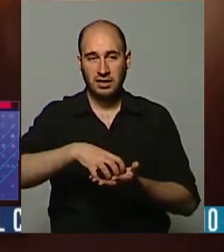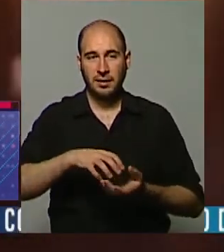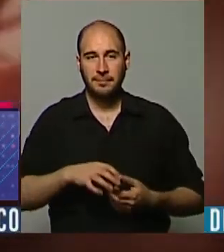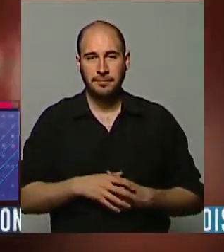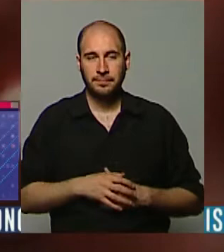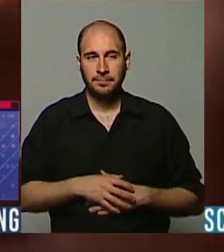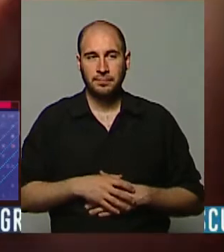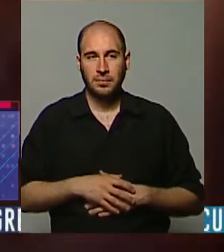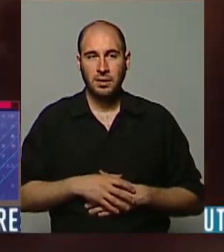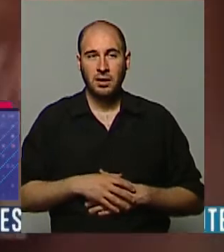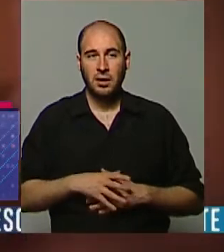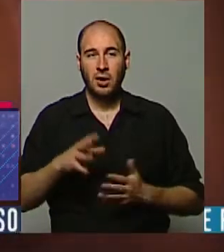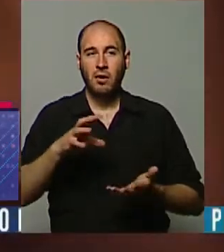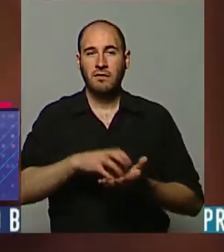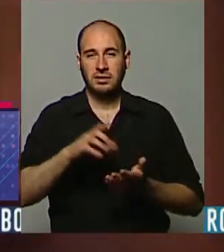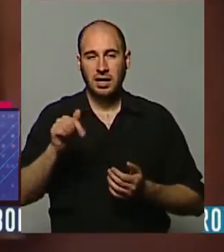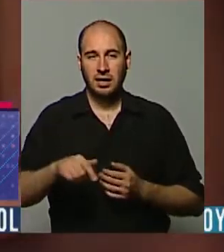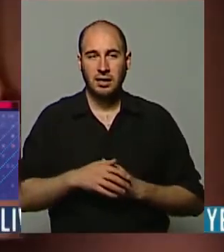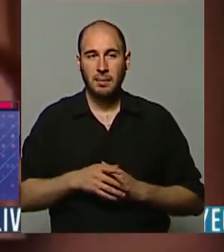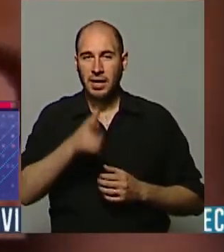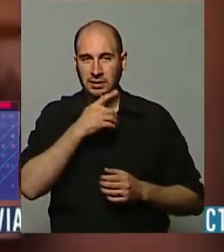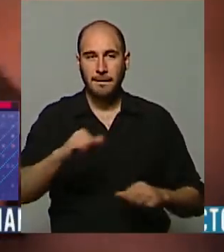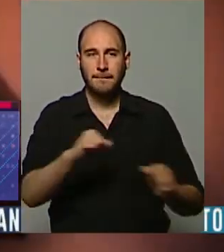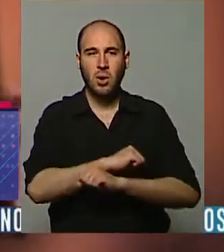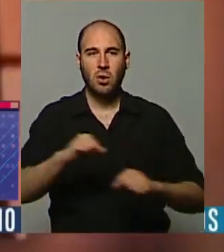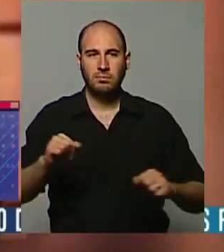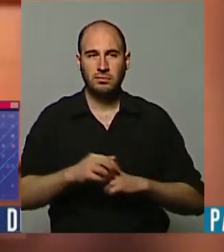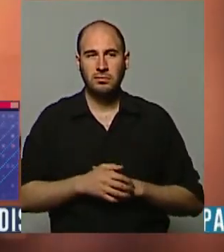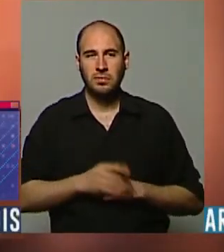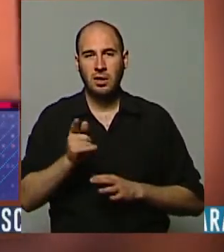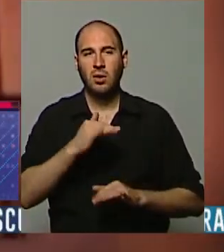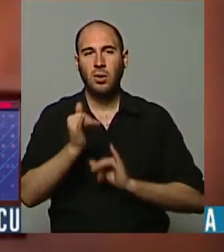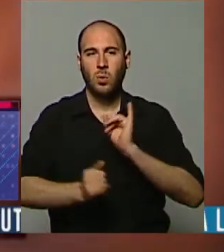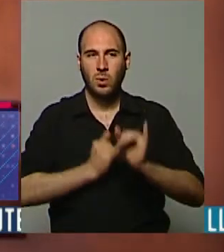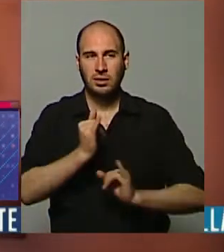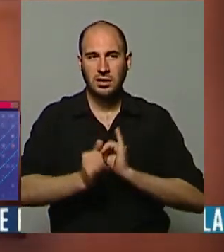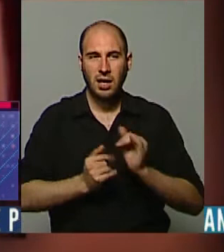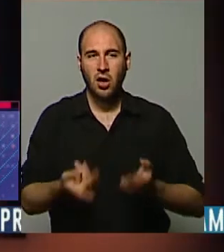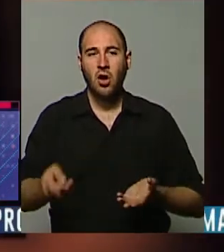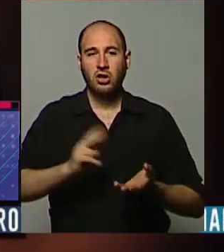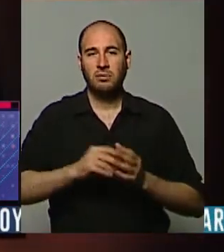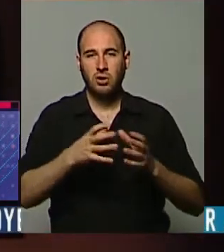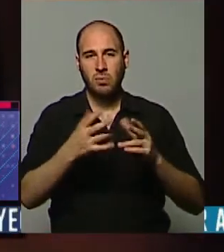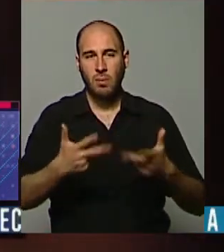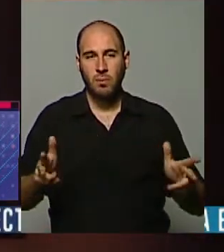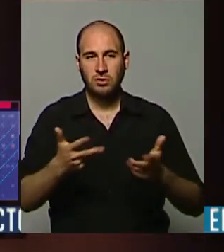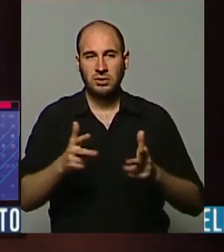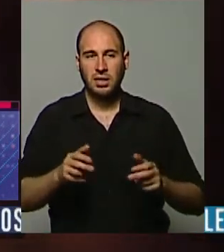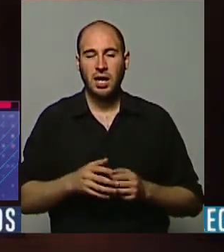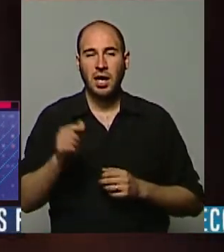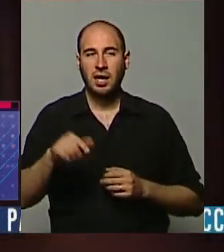cual se encontraba este explotaba, lo cual, bueno, habla de el regreso de la banda y todo lo